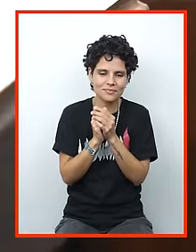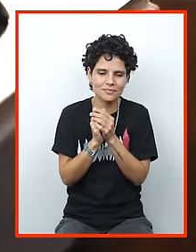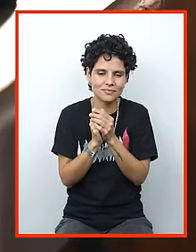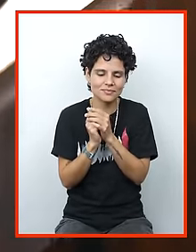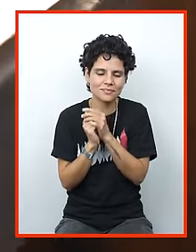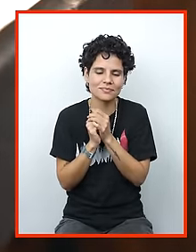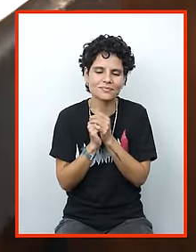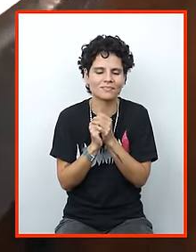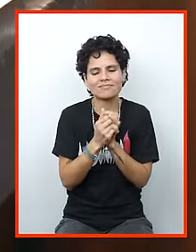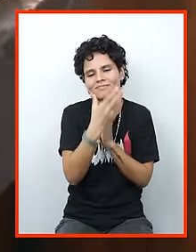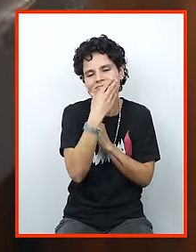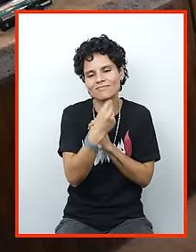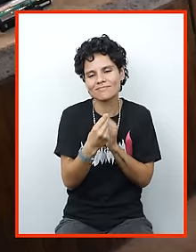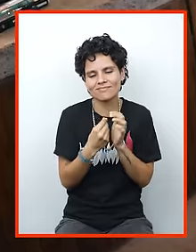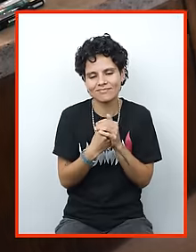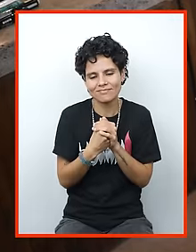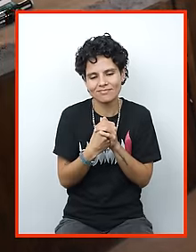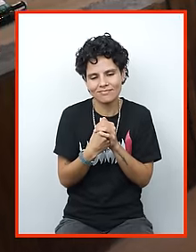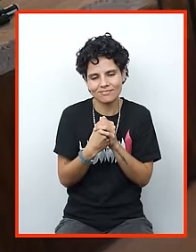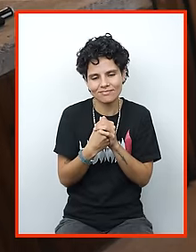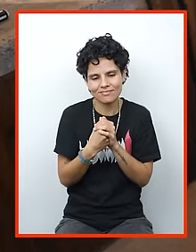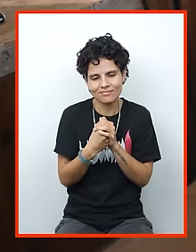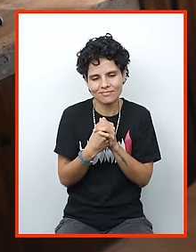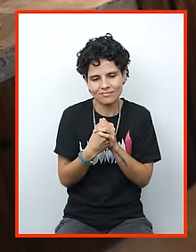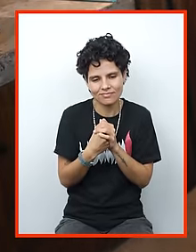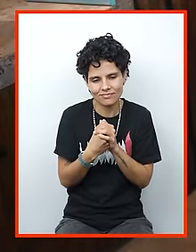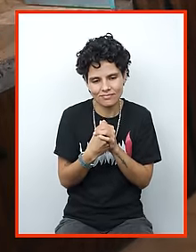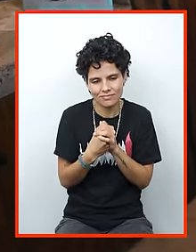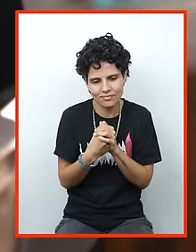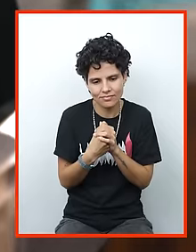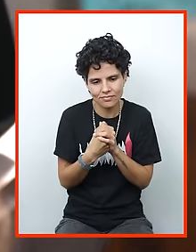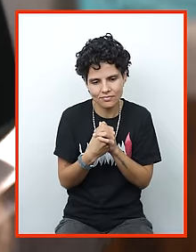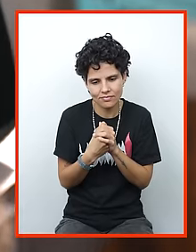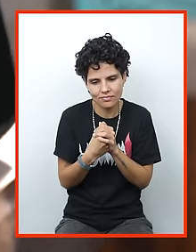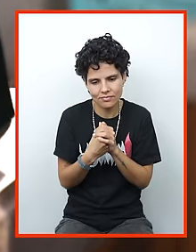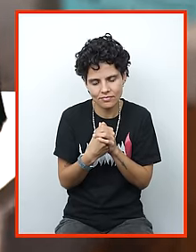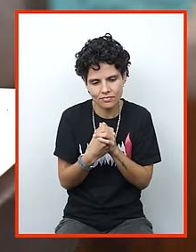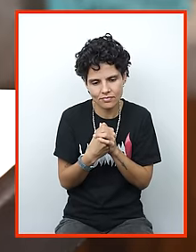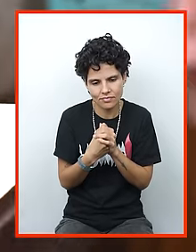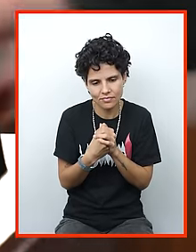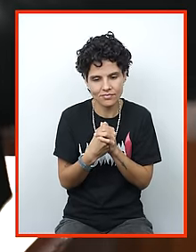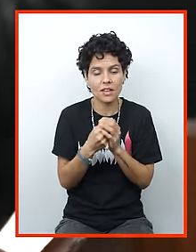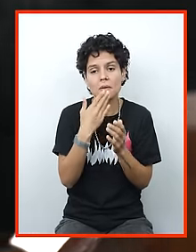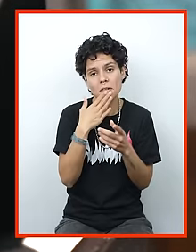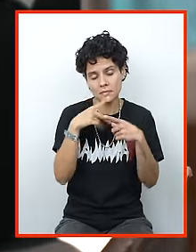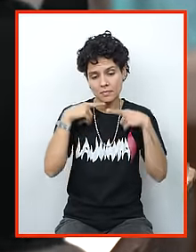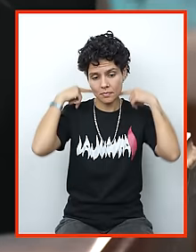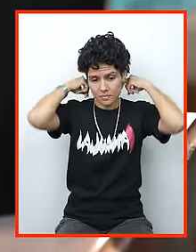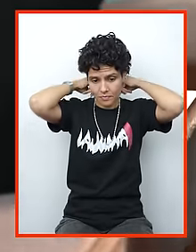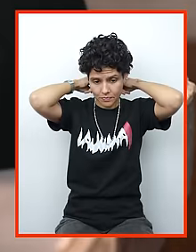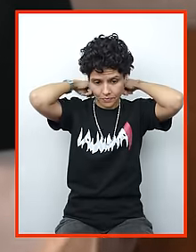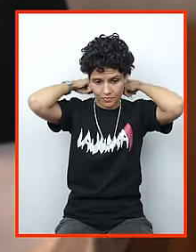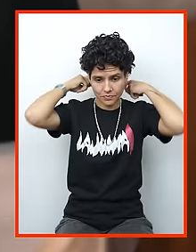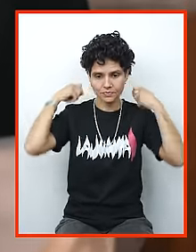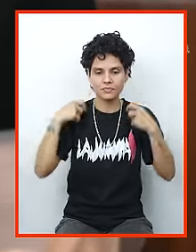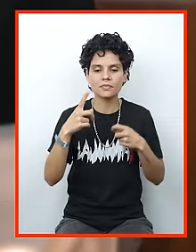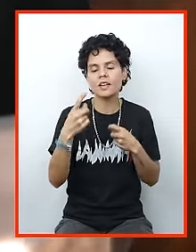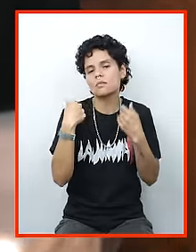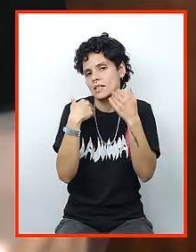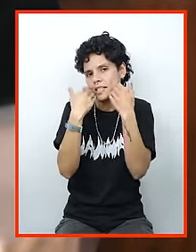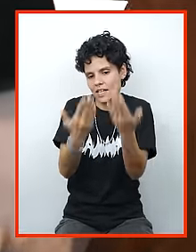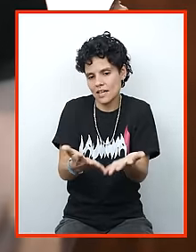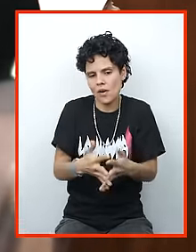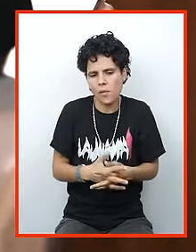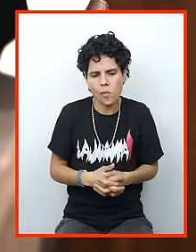Listo. ¿Muchito, papá? Qué linda, blanquita. Todo el corte, ¿ya? Ahí tiene su pañuelito, igual, para que después se lo ponga. Después le ponemos un pañuelo. De